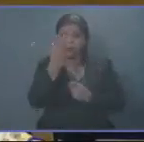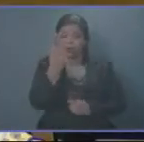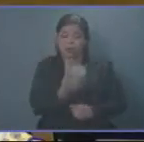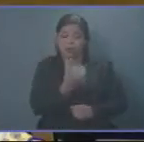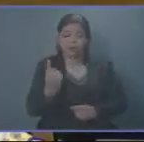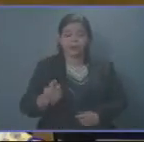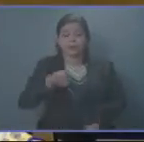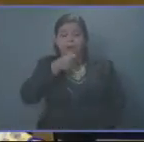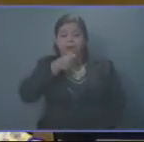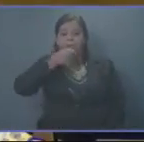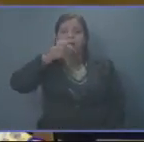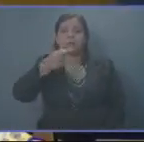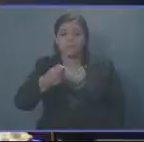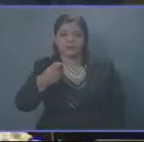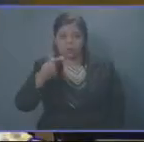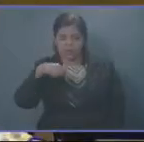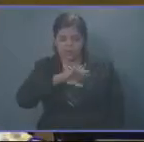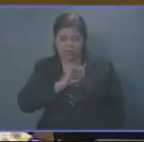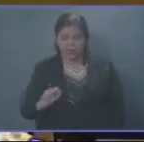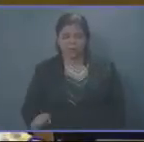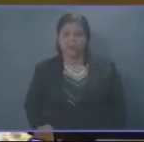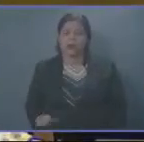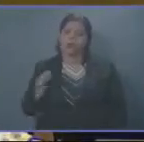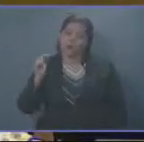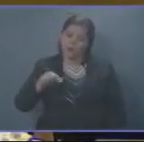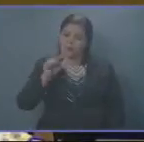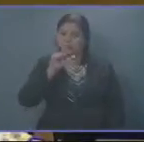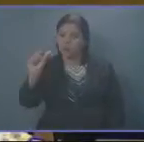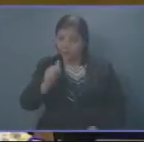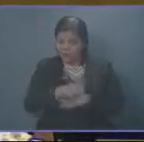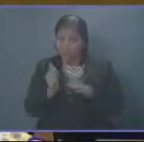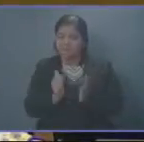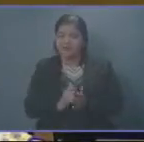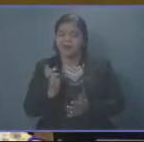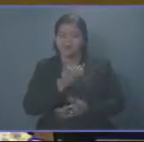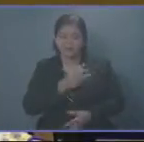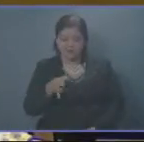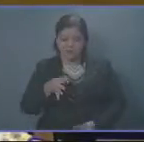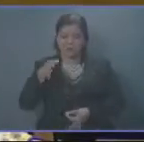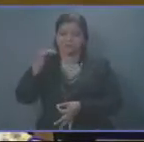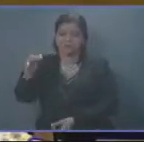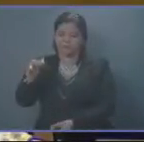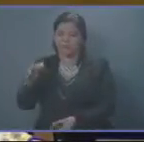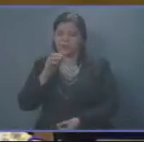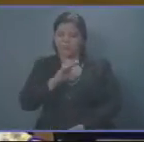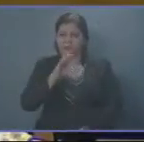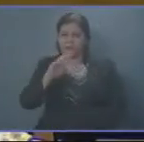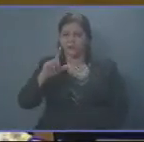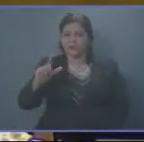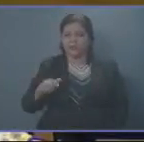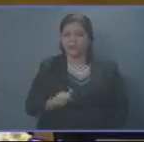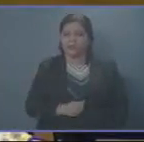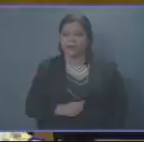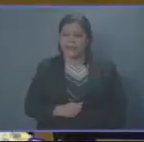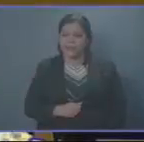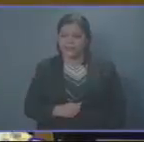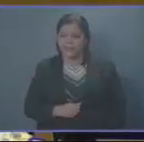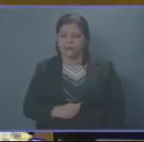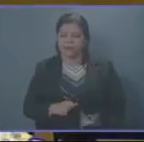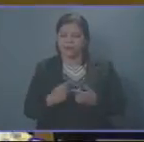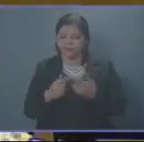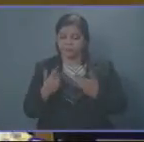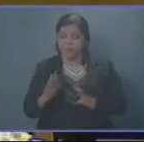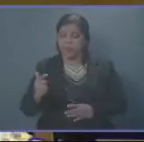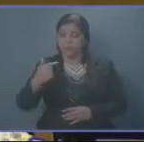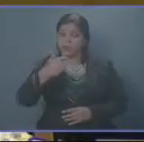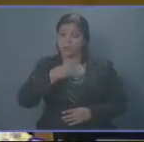Periodista Nacional. Ahora, en nombre de la Asamblea, les dimos un reconocimiento en el Centro Cívico Cultural y realmente hasta